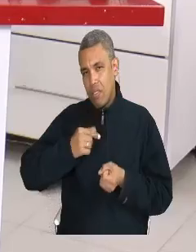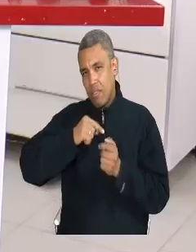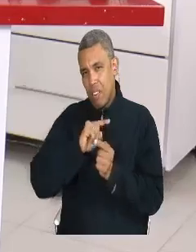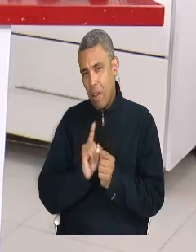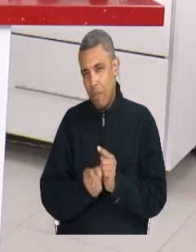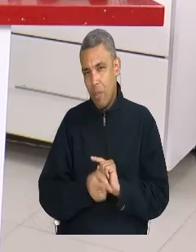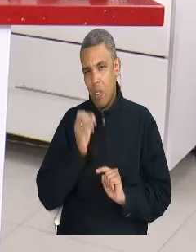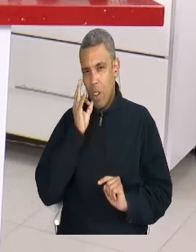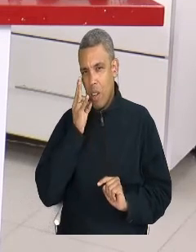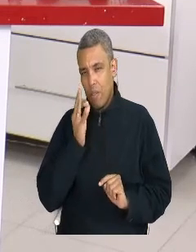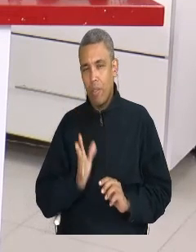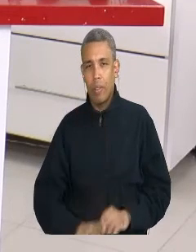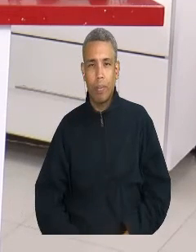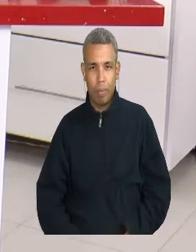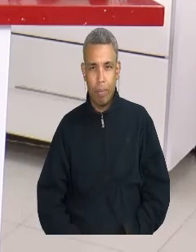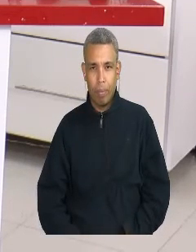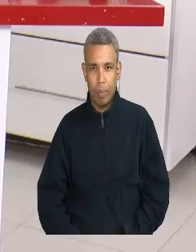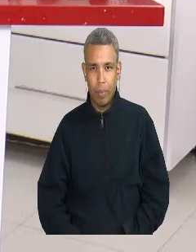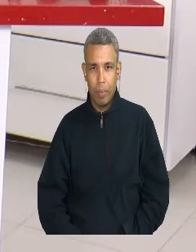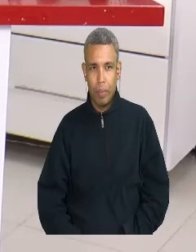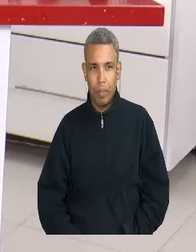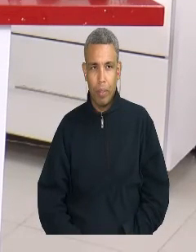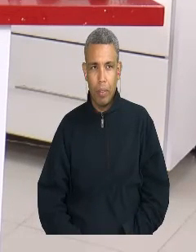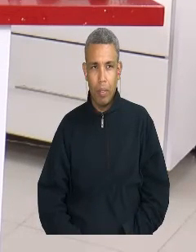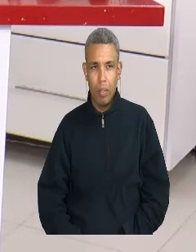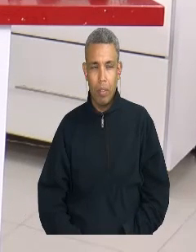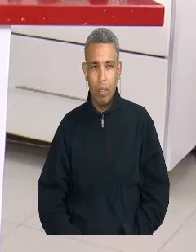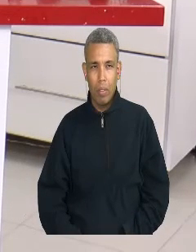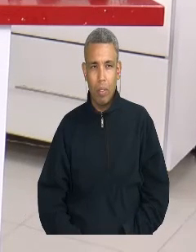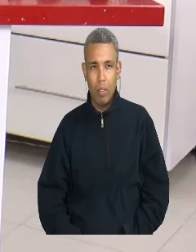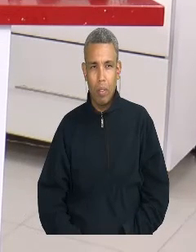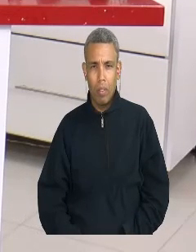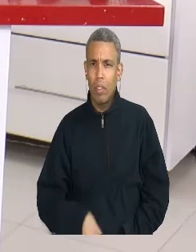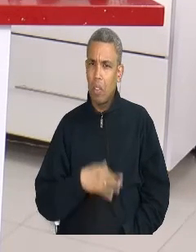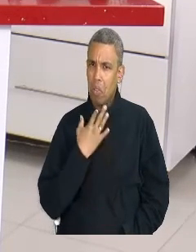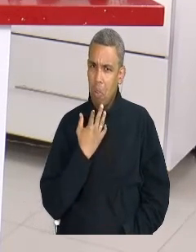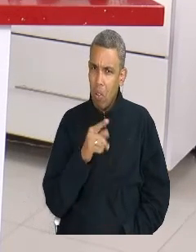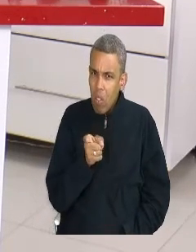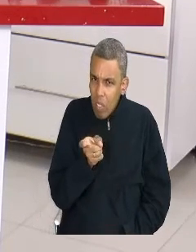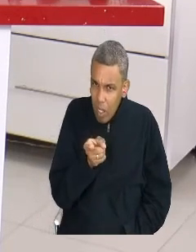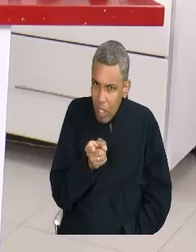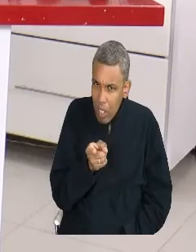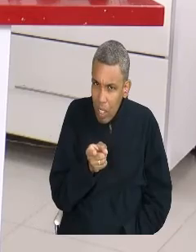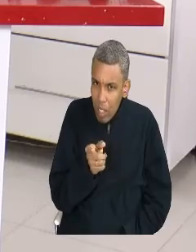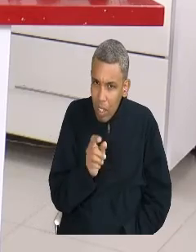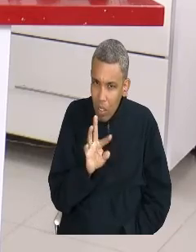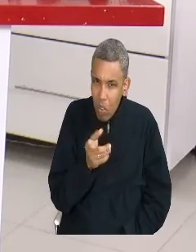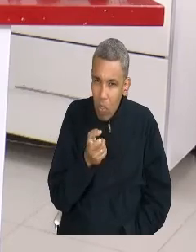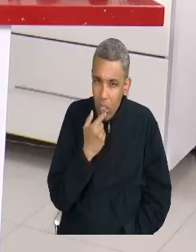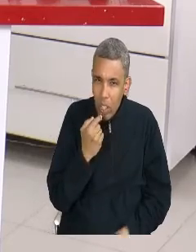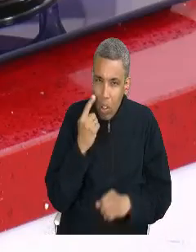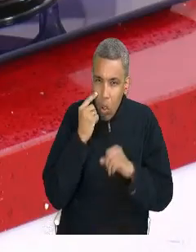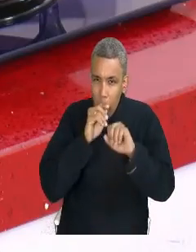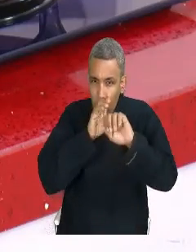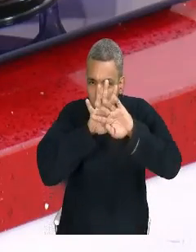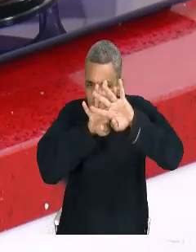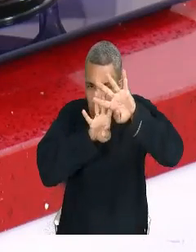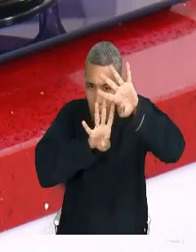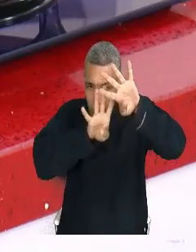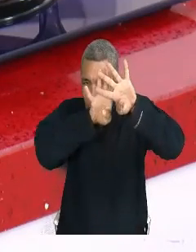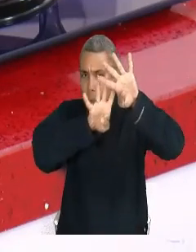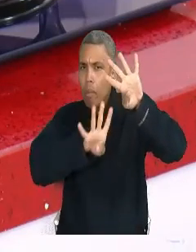momento notaron que el camarón estaba como color gris, como transparente. Y de pronto dirían, pero